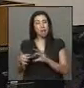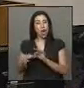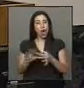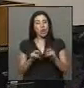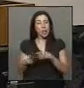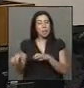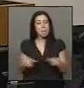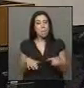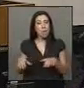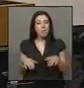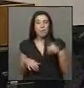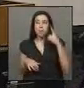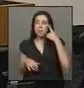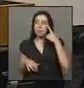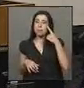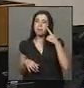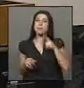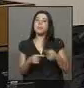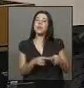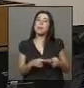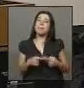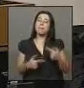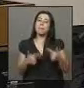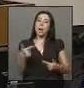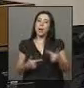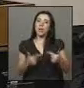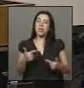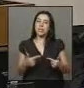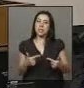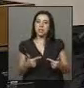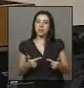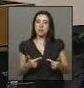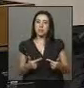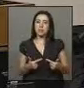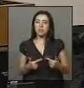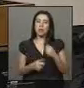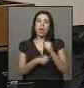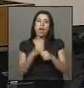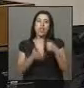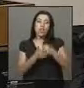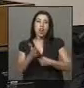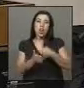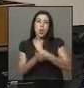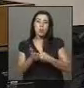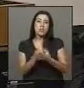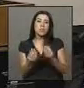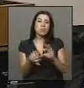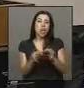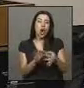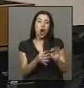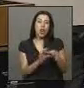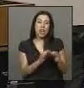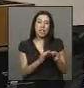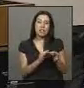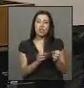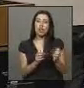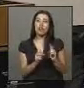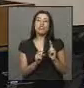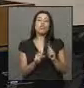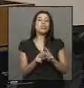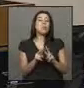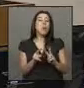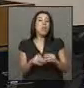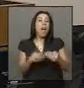se han movilizado y los que han movilizado a la política. Sin tantos años de lucha de tantas organizaciones presentes no se habrían movido estas